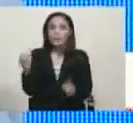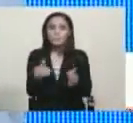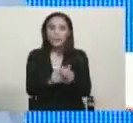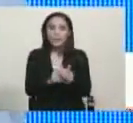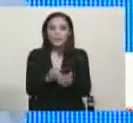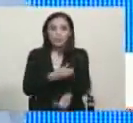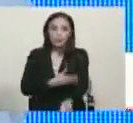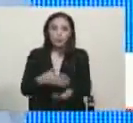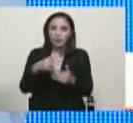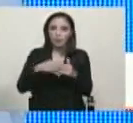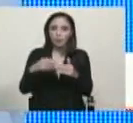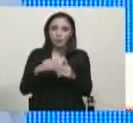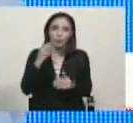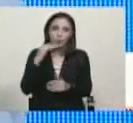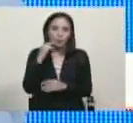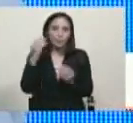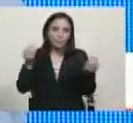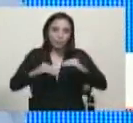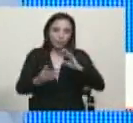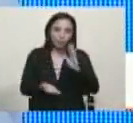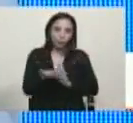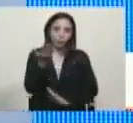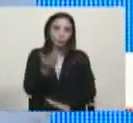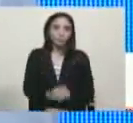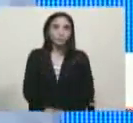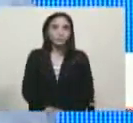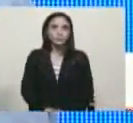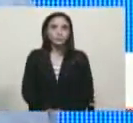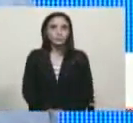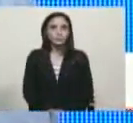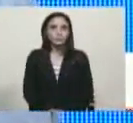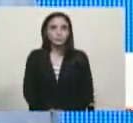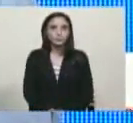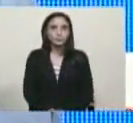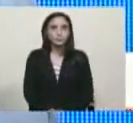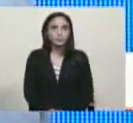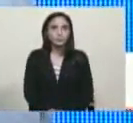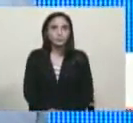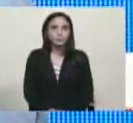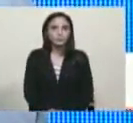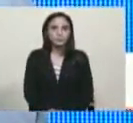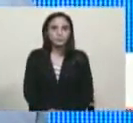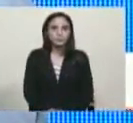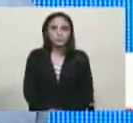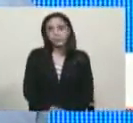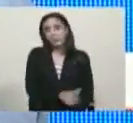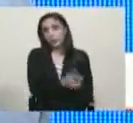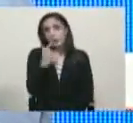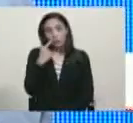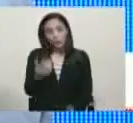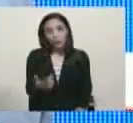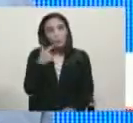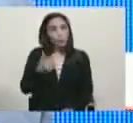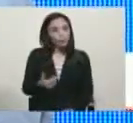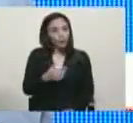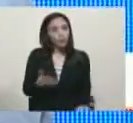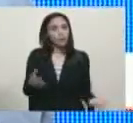dólares o más. Hay que valorar. El que no valora lo que tiene,